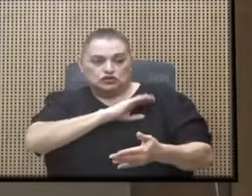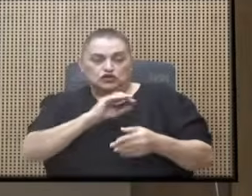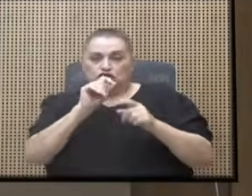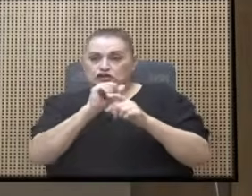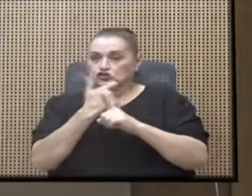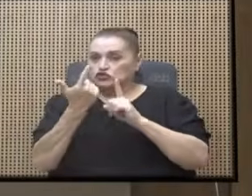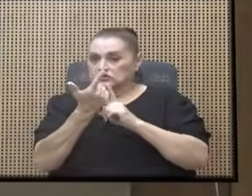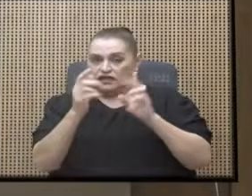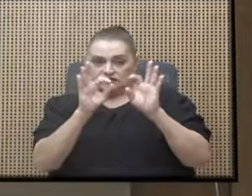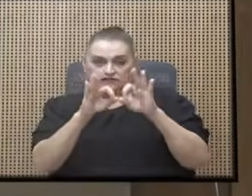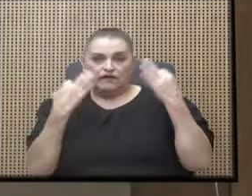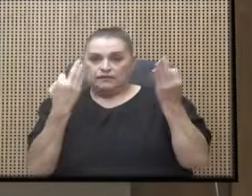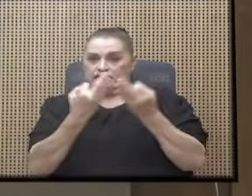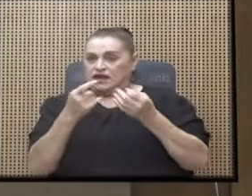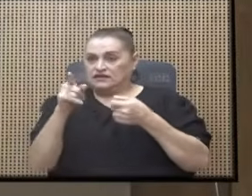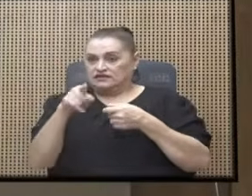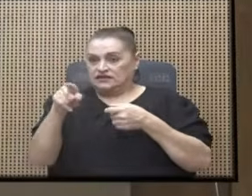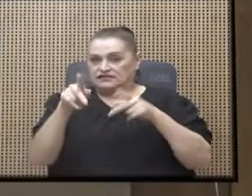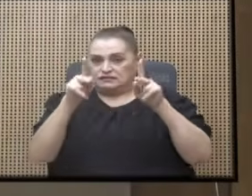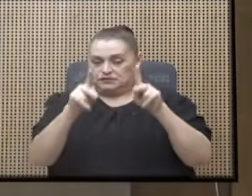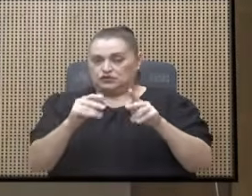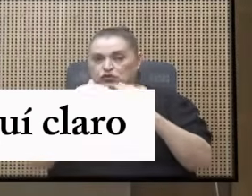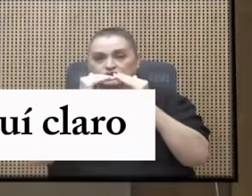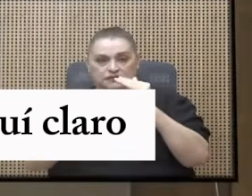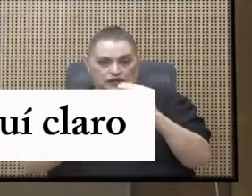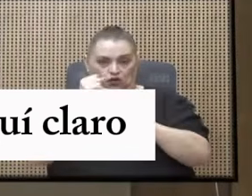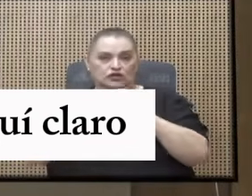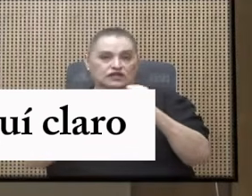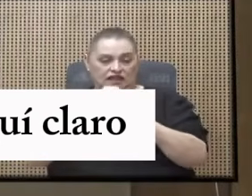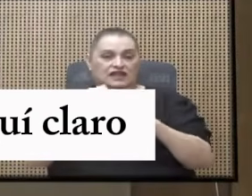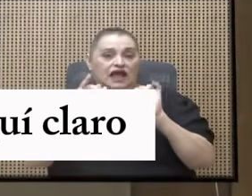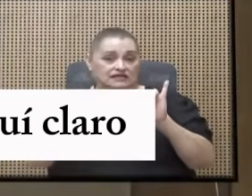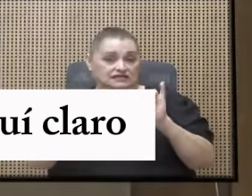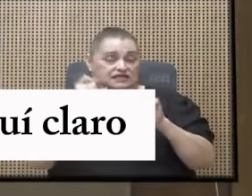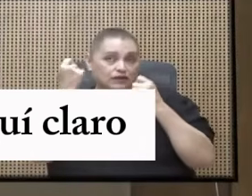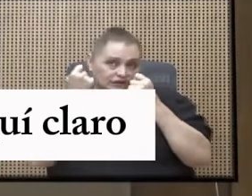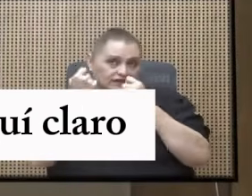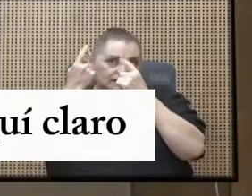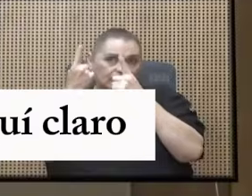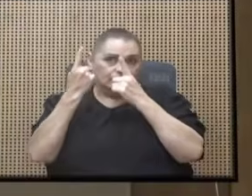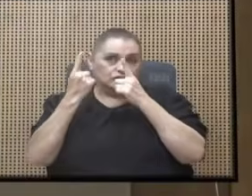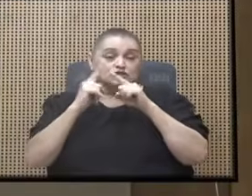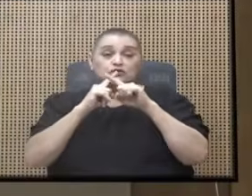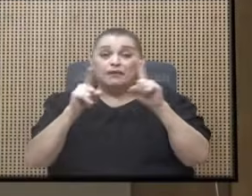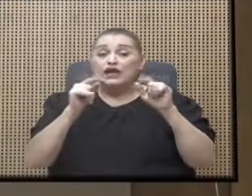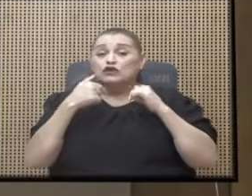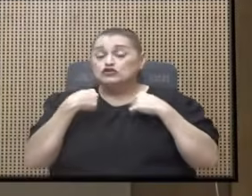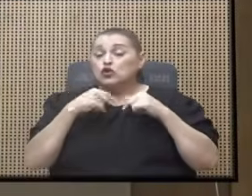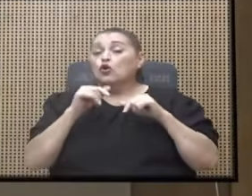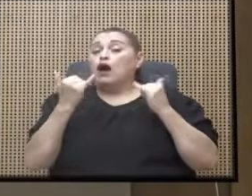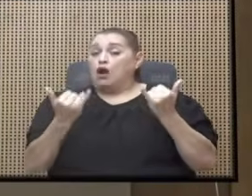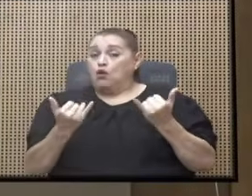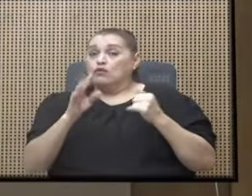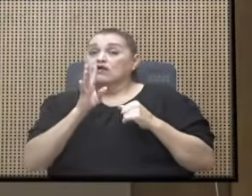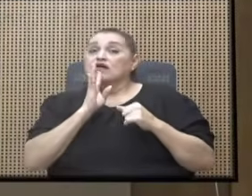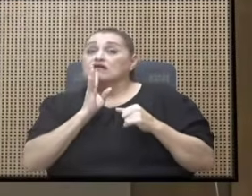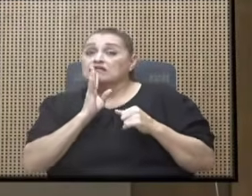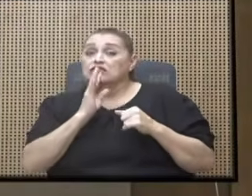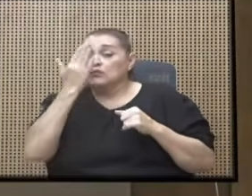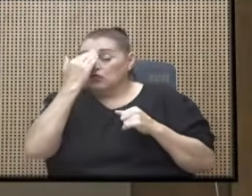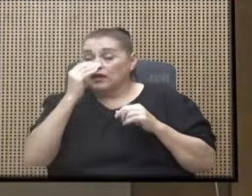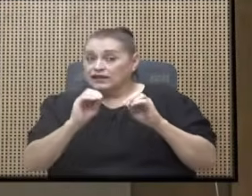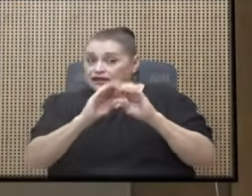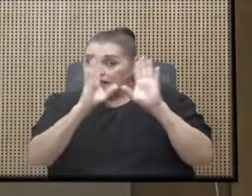esa persona menor de edad. Así lo entendemos, pero yo hago esta intervención dejándolo aquí claro, porque